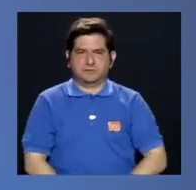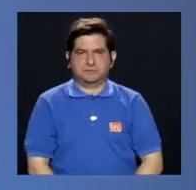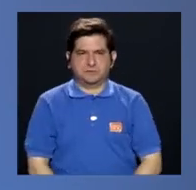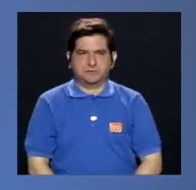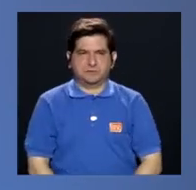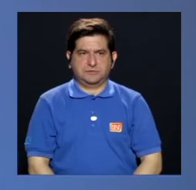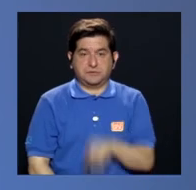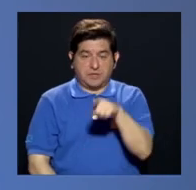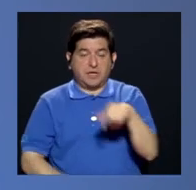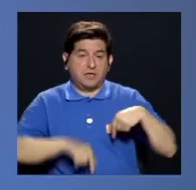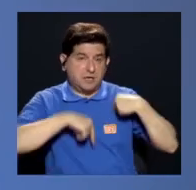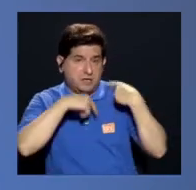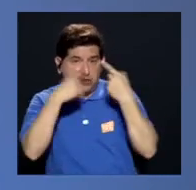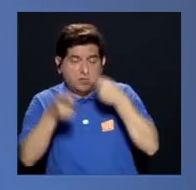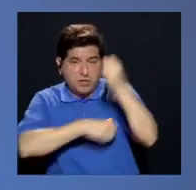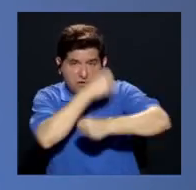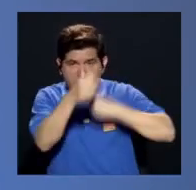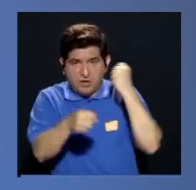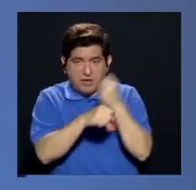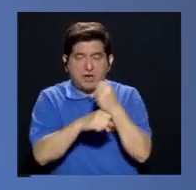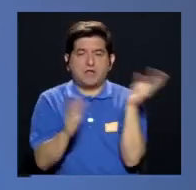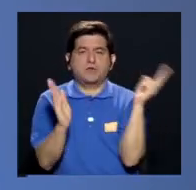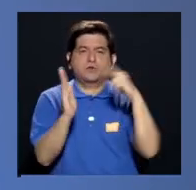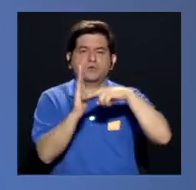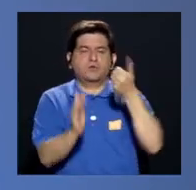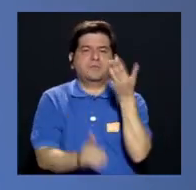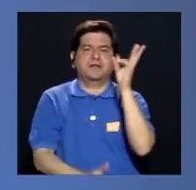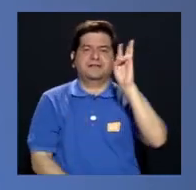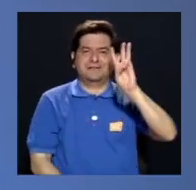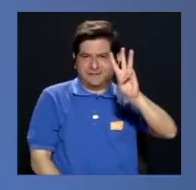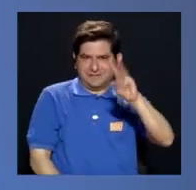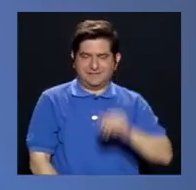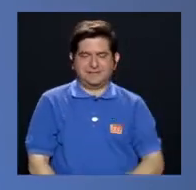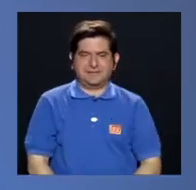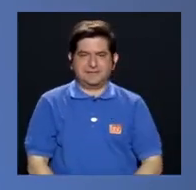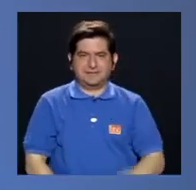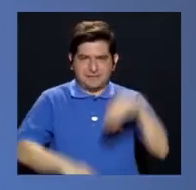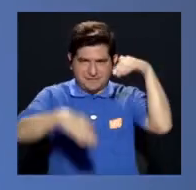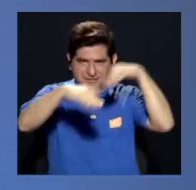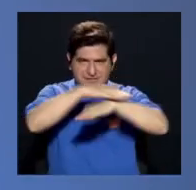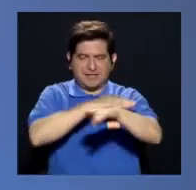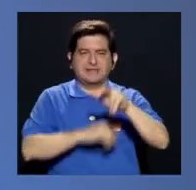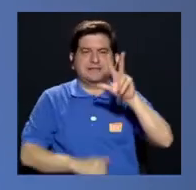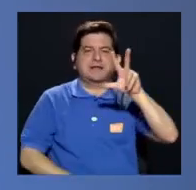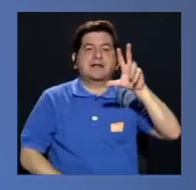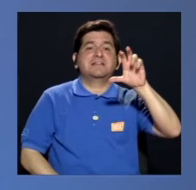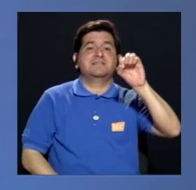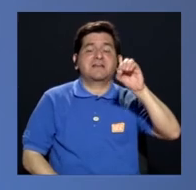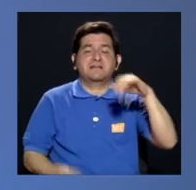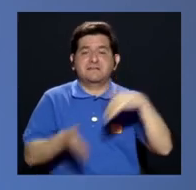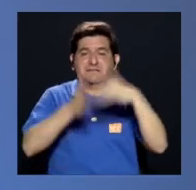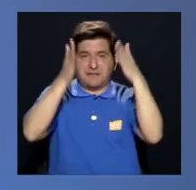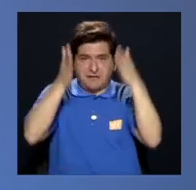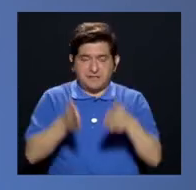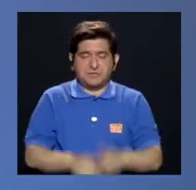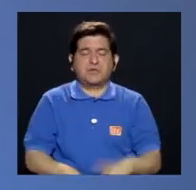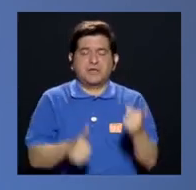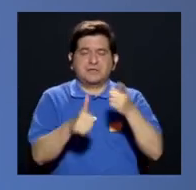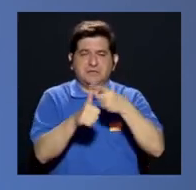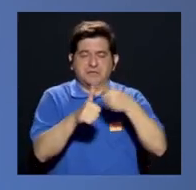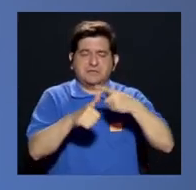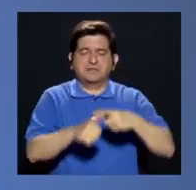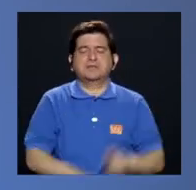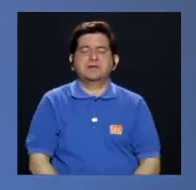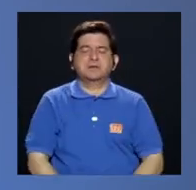que condujo a que en el año 2016 ingresaran 30 estudiantes de primer